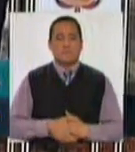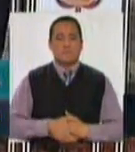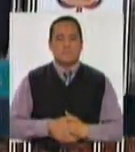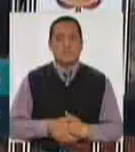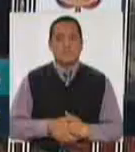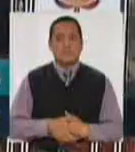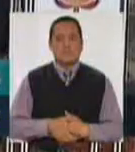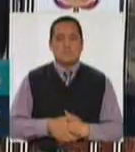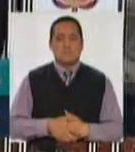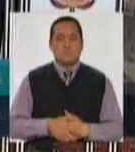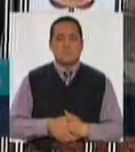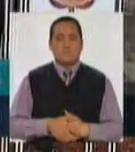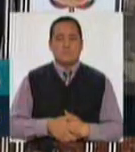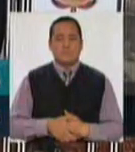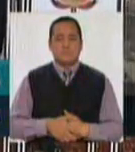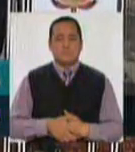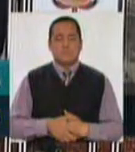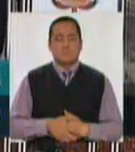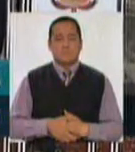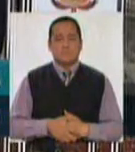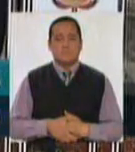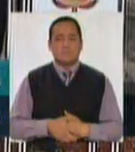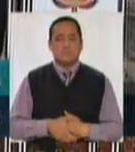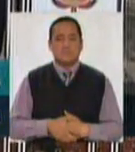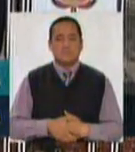República Federativa de Brasil, Dilma Rousseff.